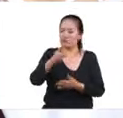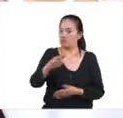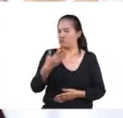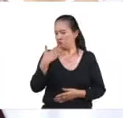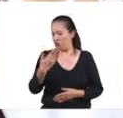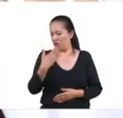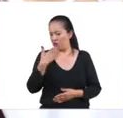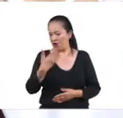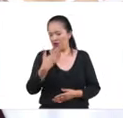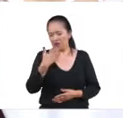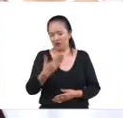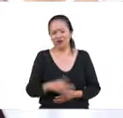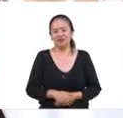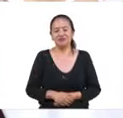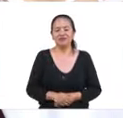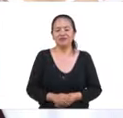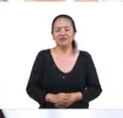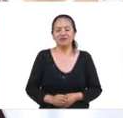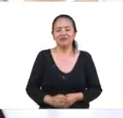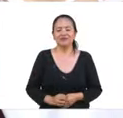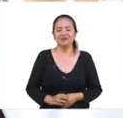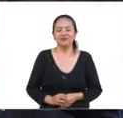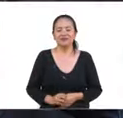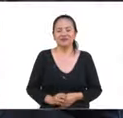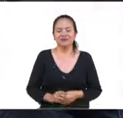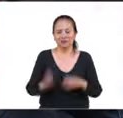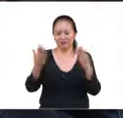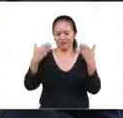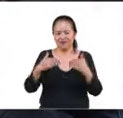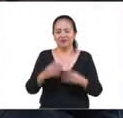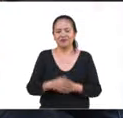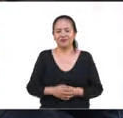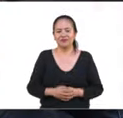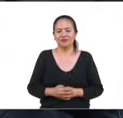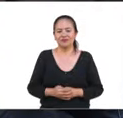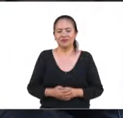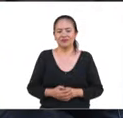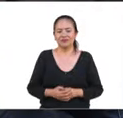bueno siempre. Bueno, y finalmente, doctora, por mi parte,